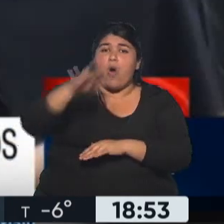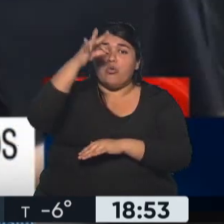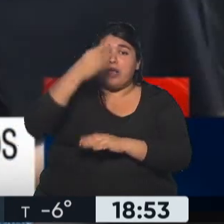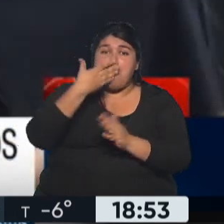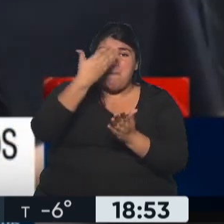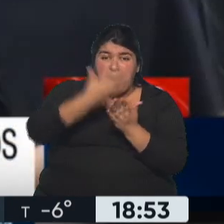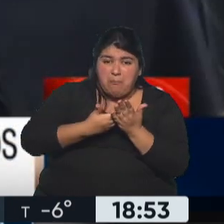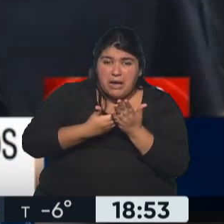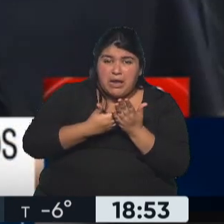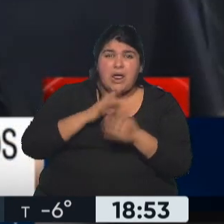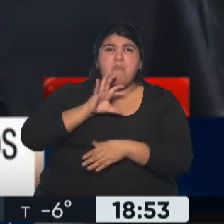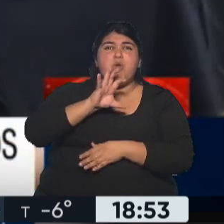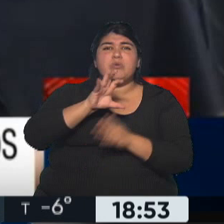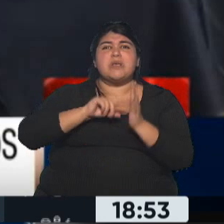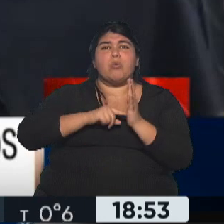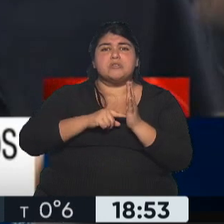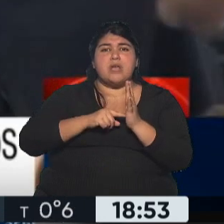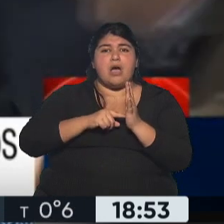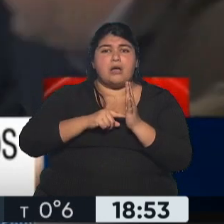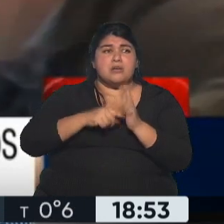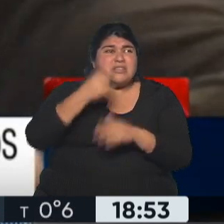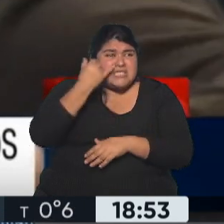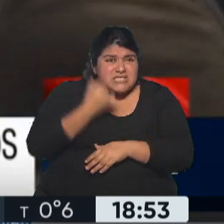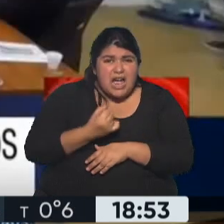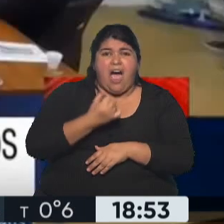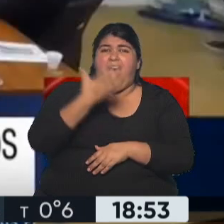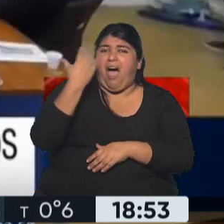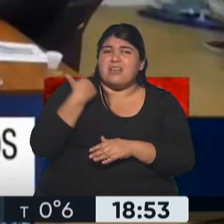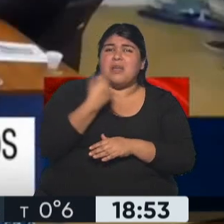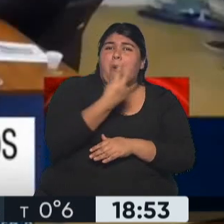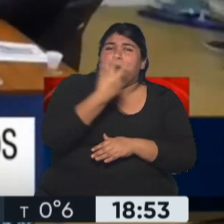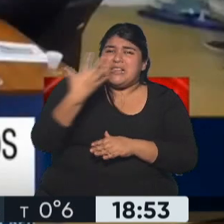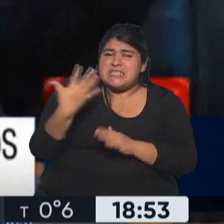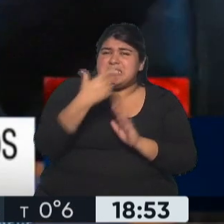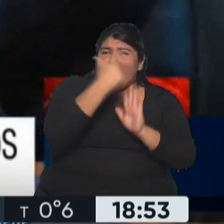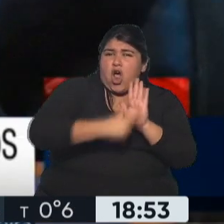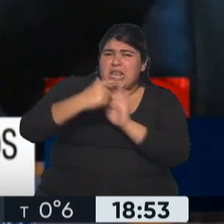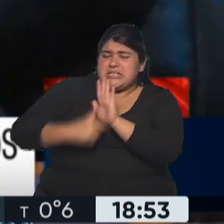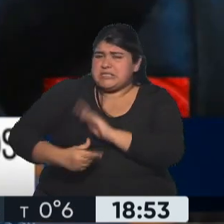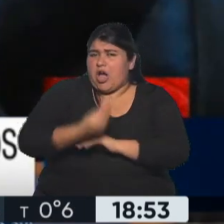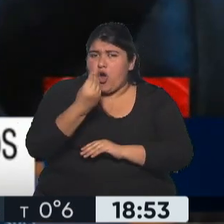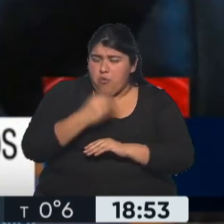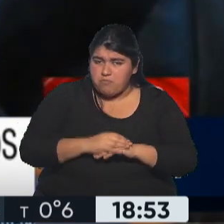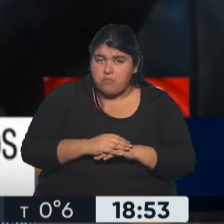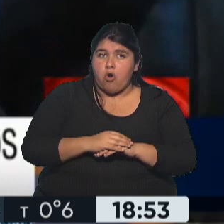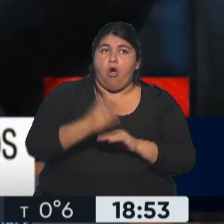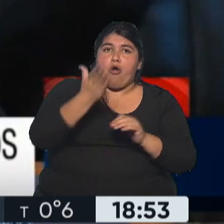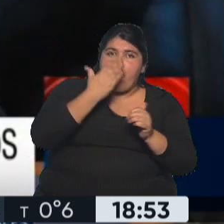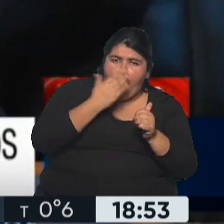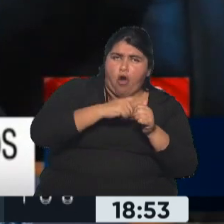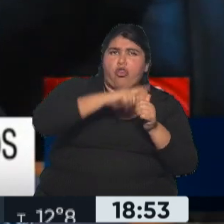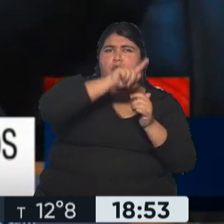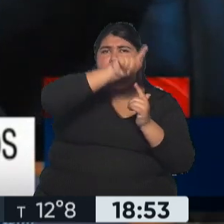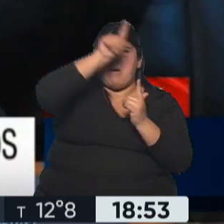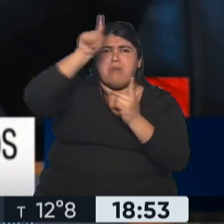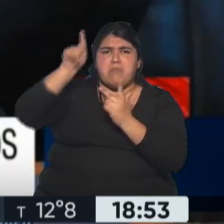papel en la provincia de Buenos Aires, donde ha llegado a haber 25 listas en unas PASO? Los modelos que ponen, el modelo de Córdoba y todo lo que se ha